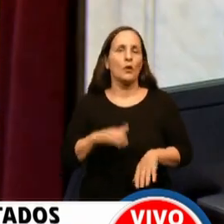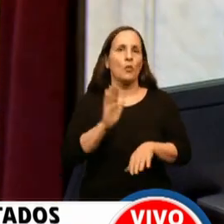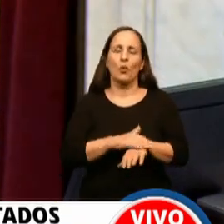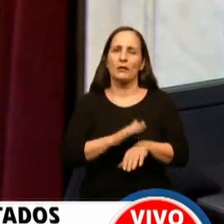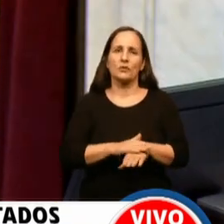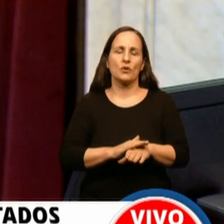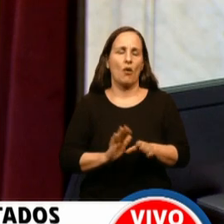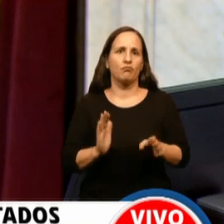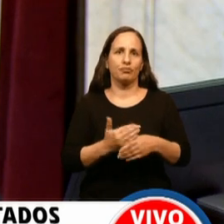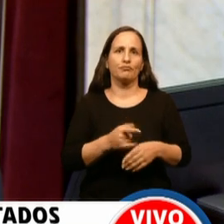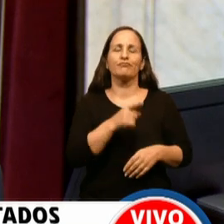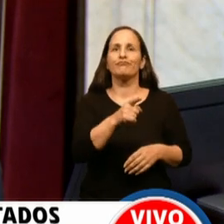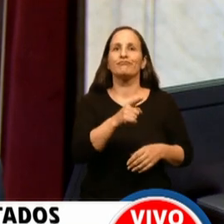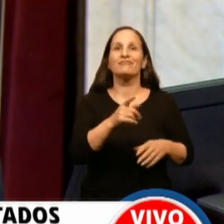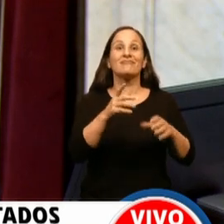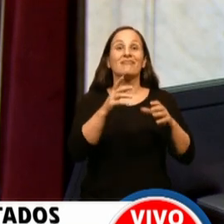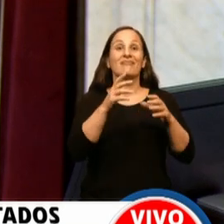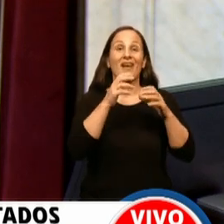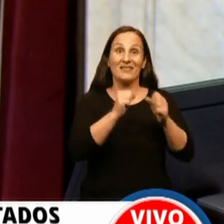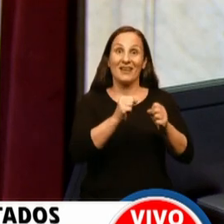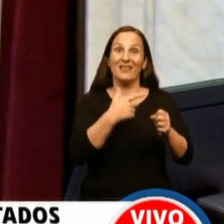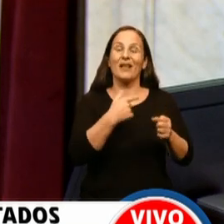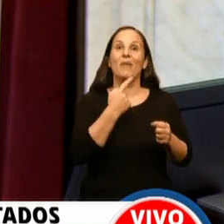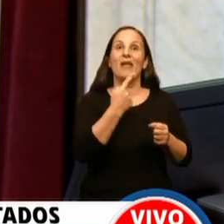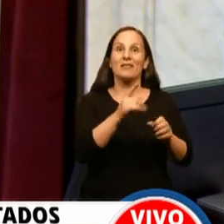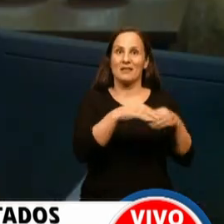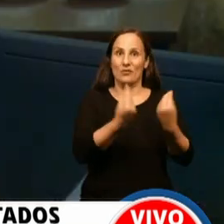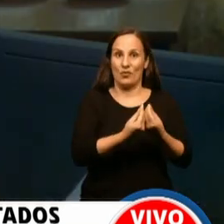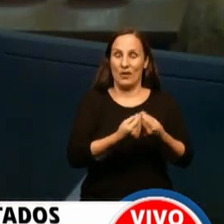votación por secretaria se dará lectura del resultado